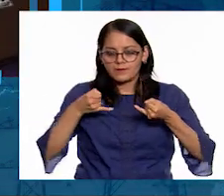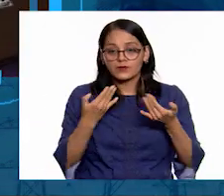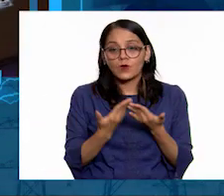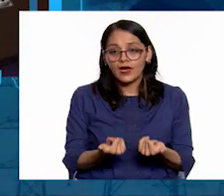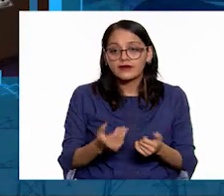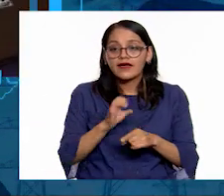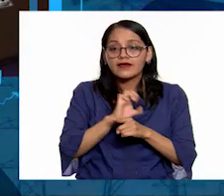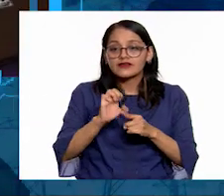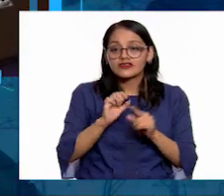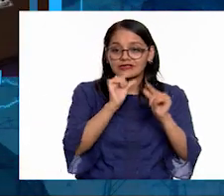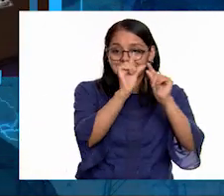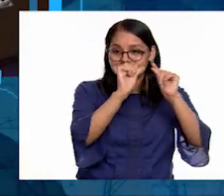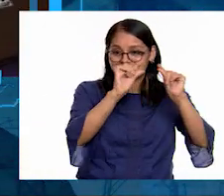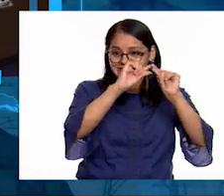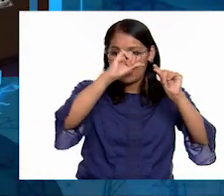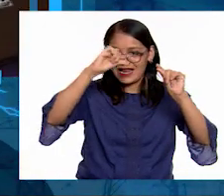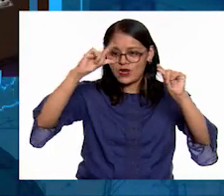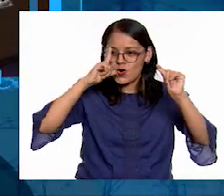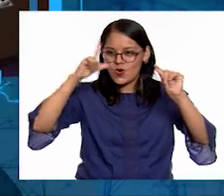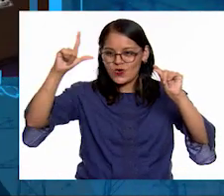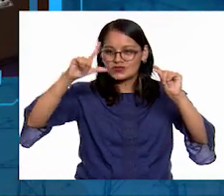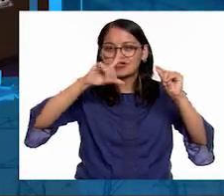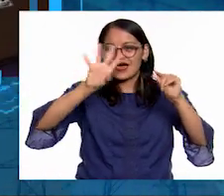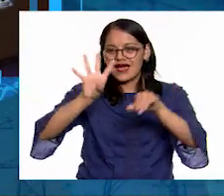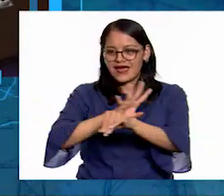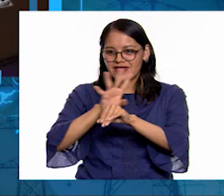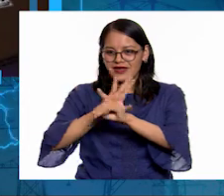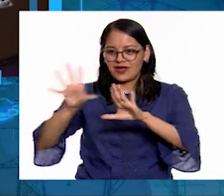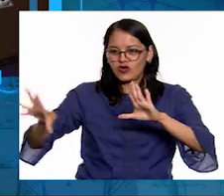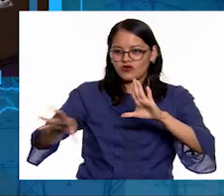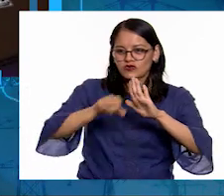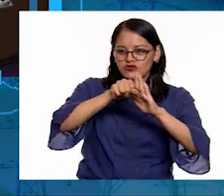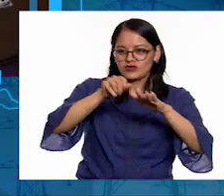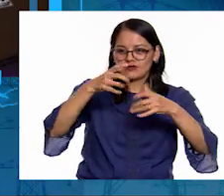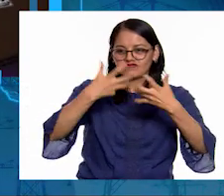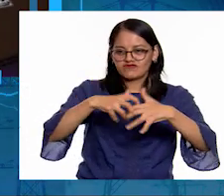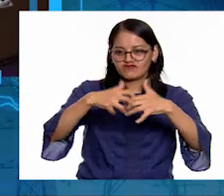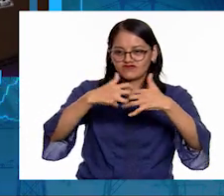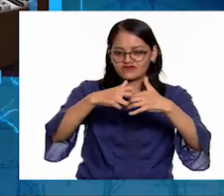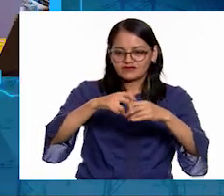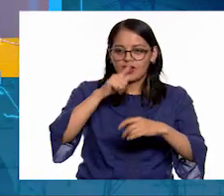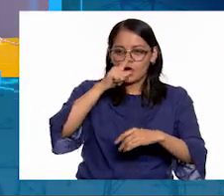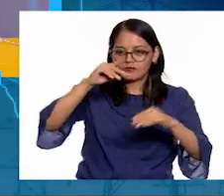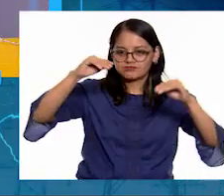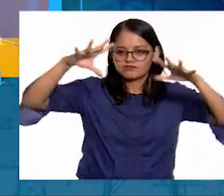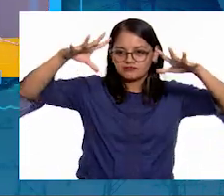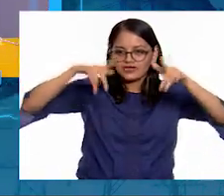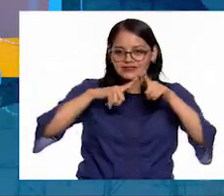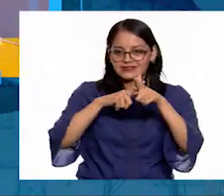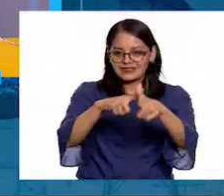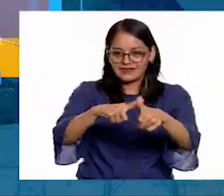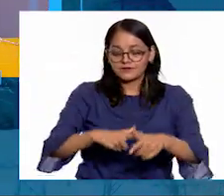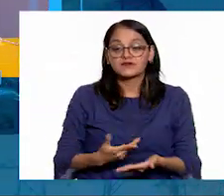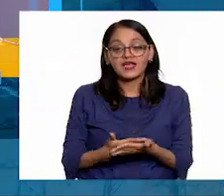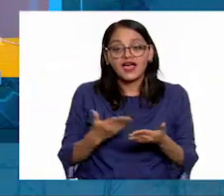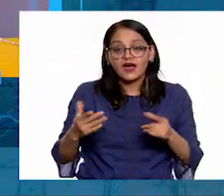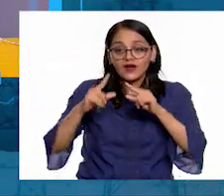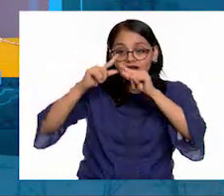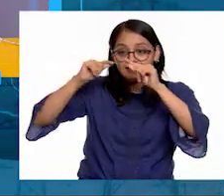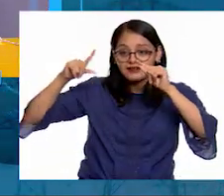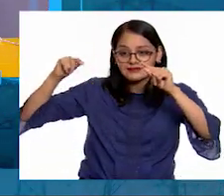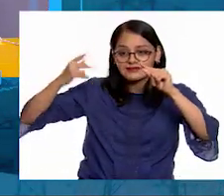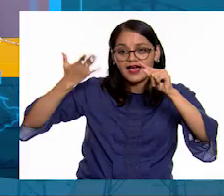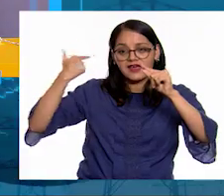conectó la serie a un generador para que se mantuviera encendida. Las series de luces han cambiado mucho desde su